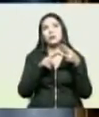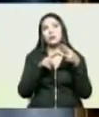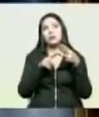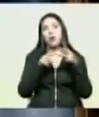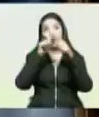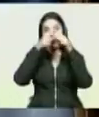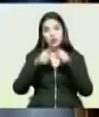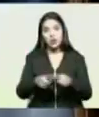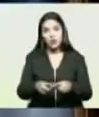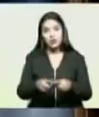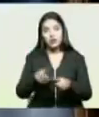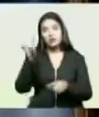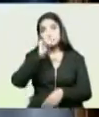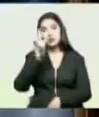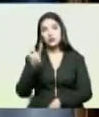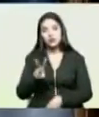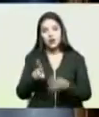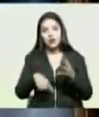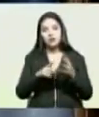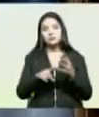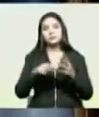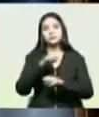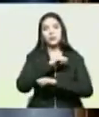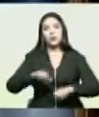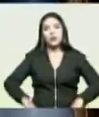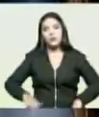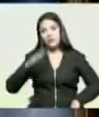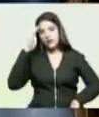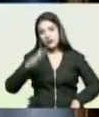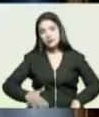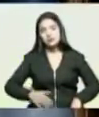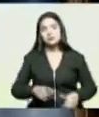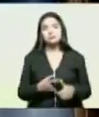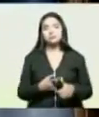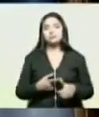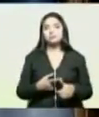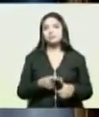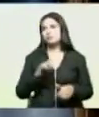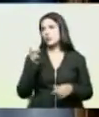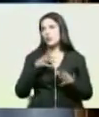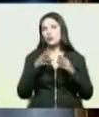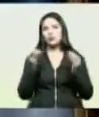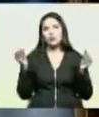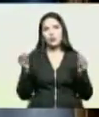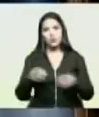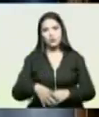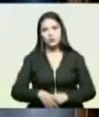de la República, con la Fuerza Armada Nacional Bolivariana, con